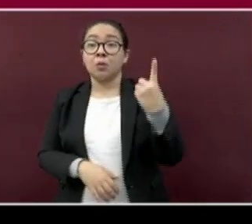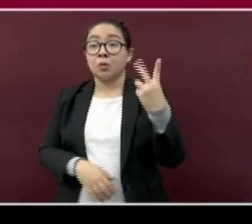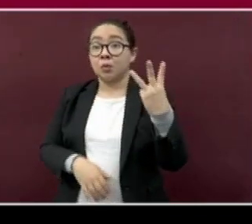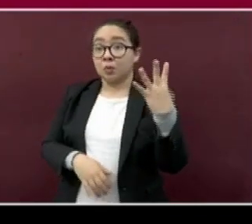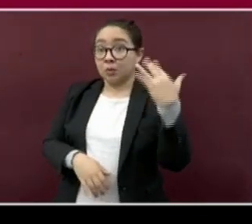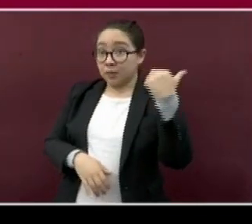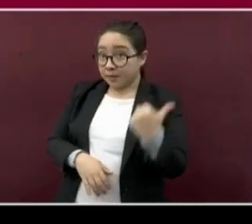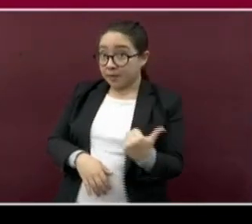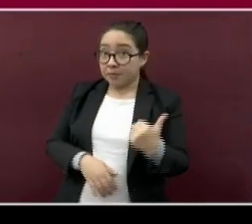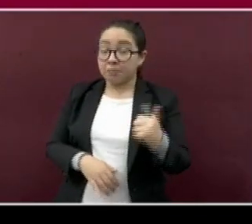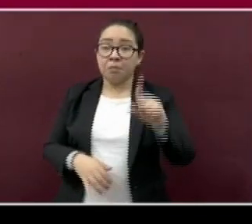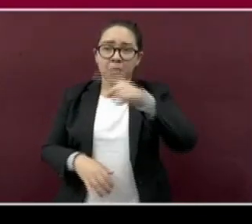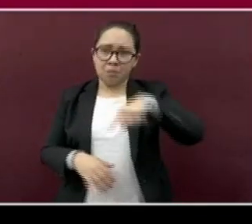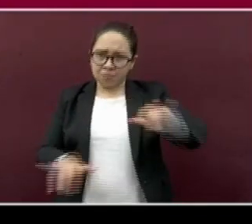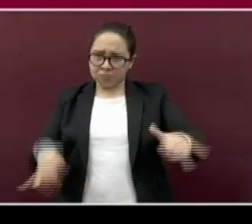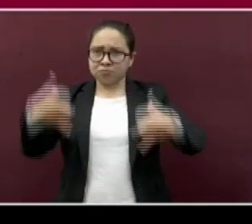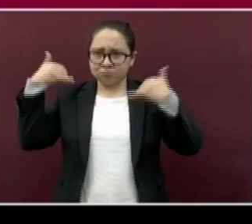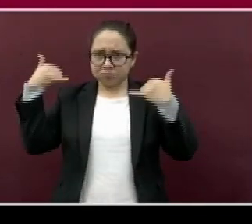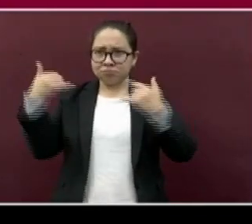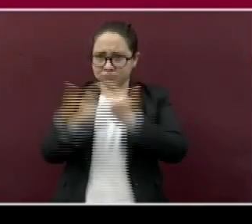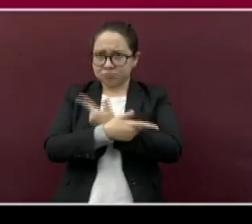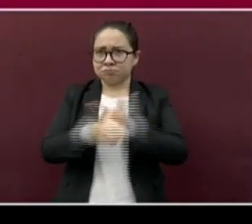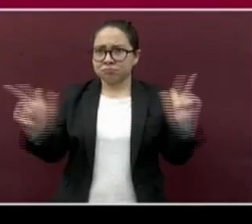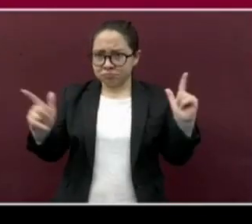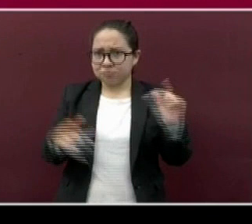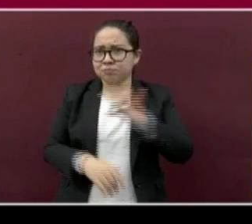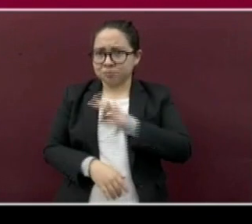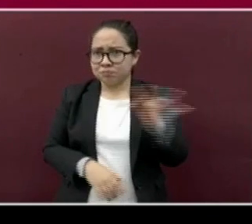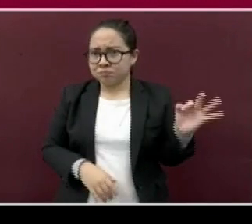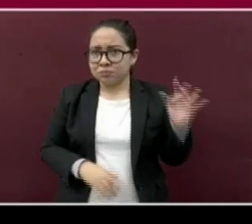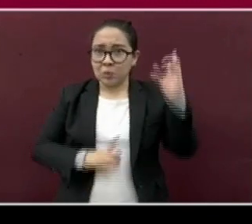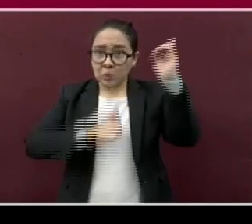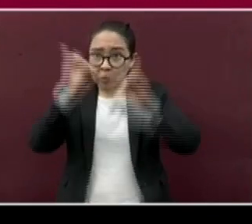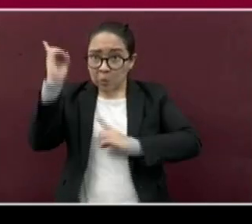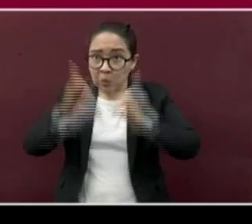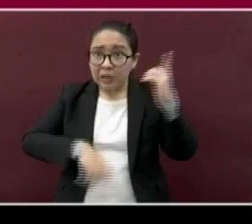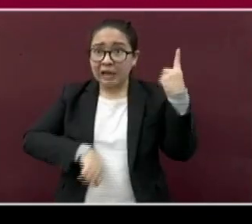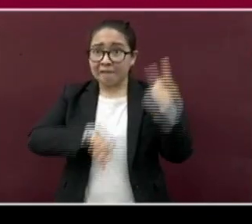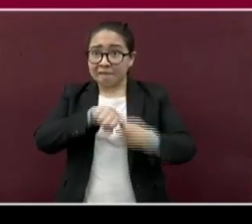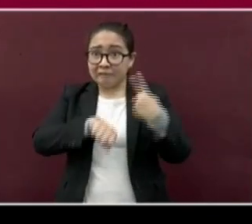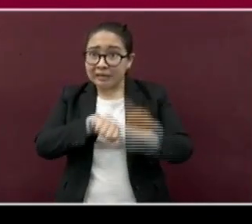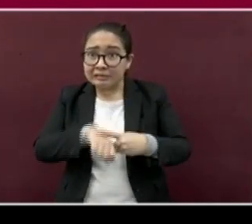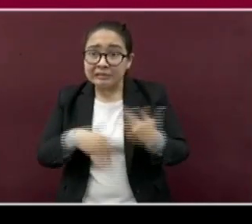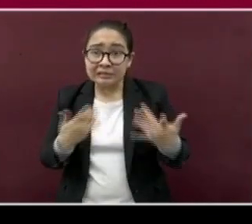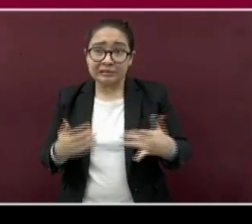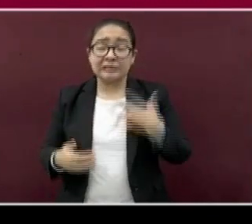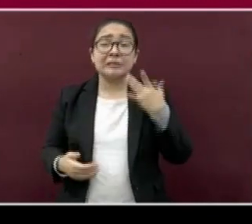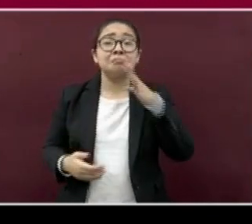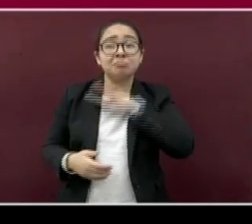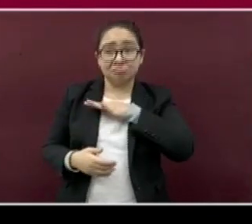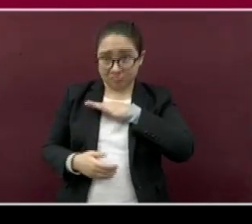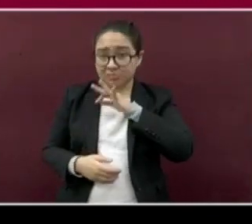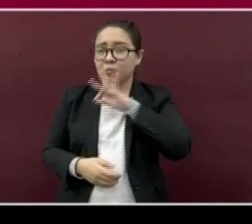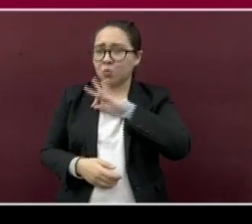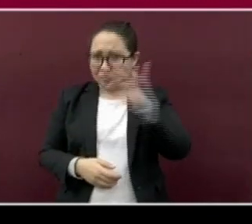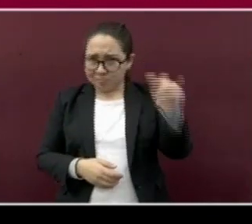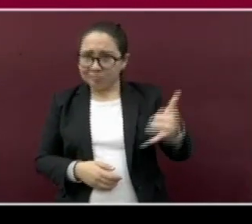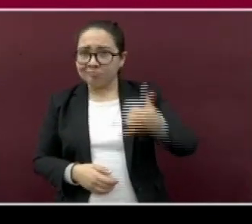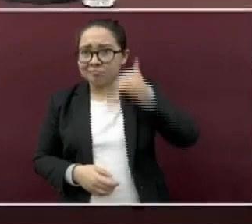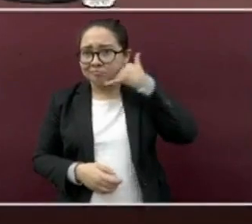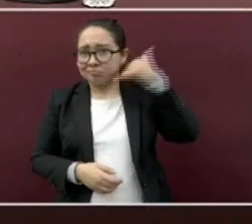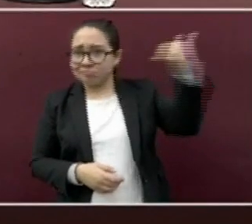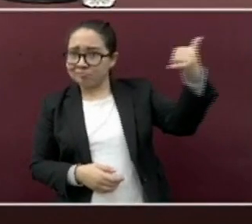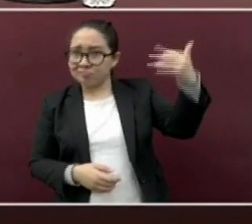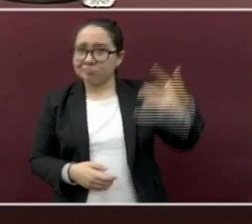800-123-456, o en caso de tener más dudas sobre esta enfermedad o si presentan síntomas también relacionados a